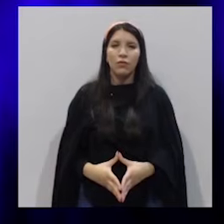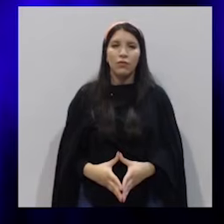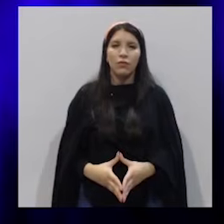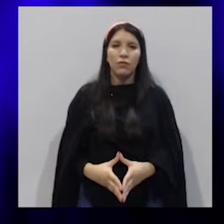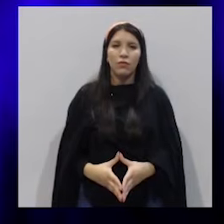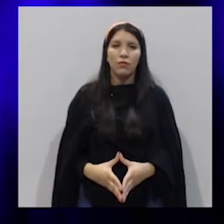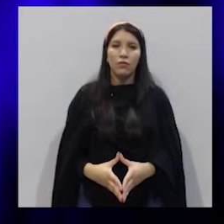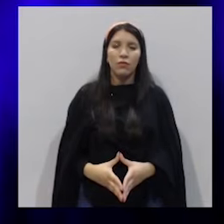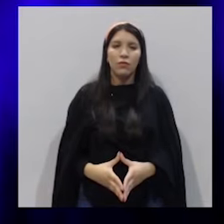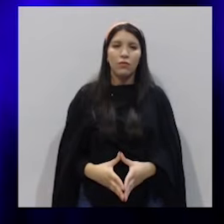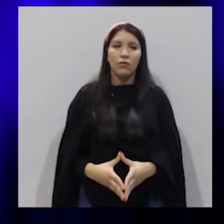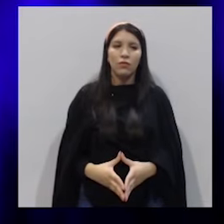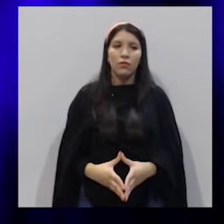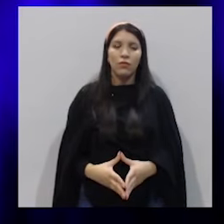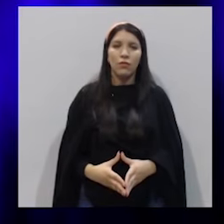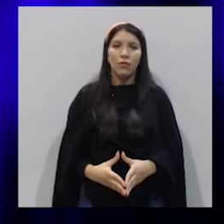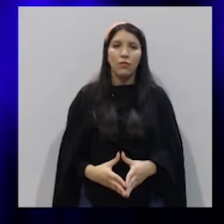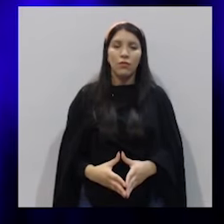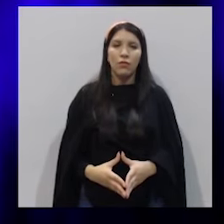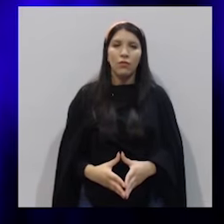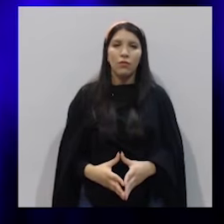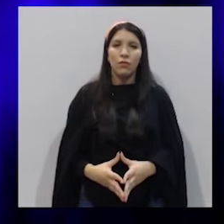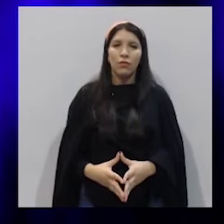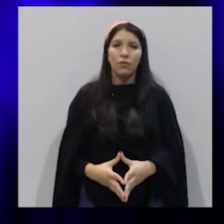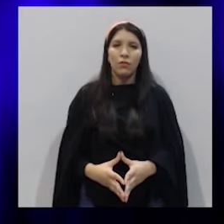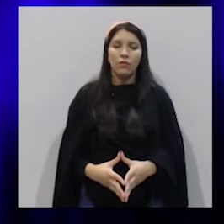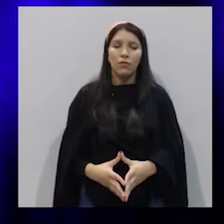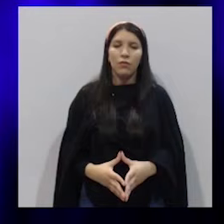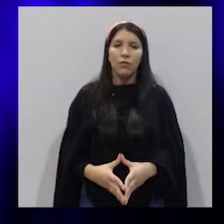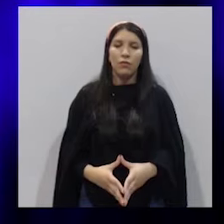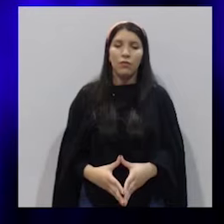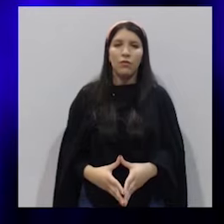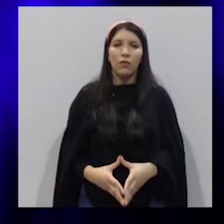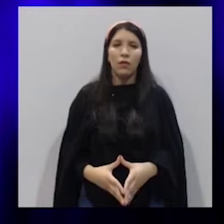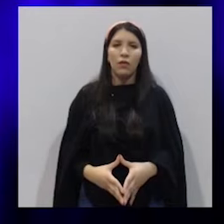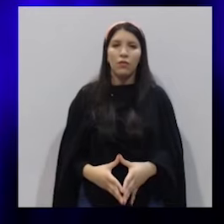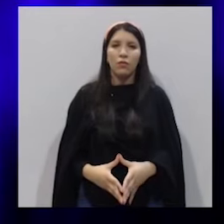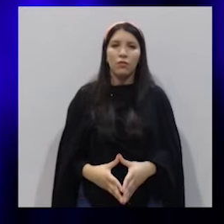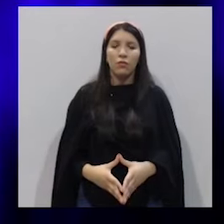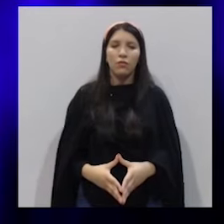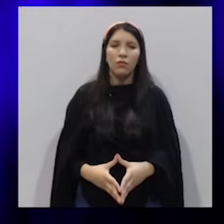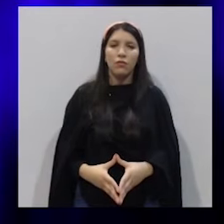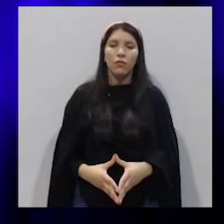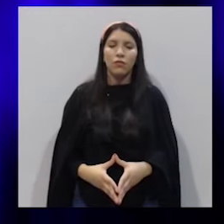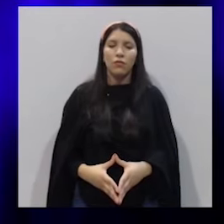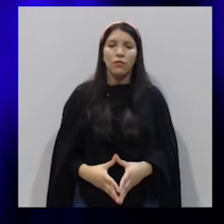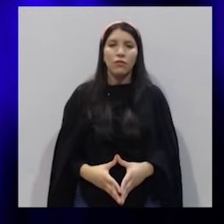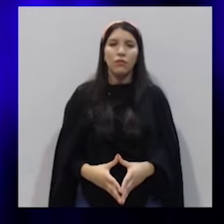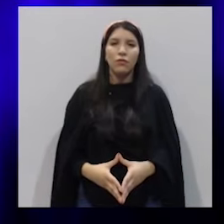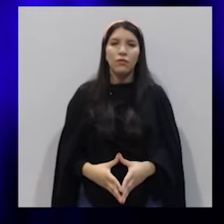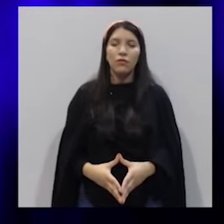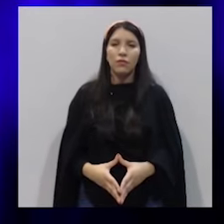entonces y que hoy también sucede de otra forma de otra manera pero en definitiva siempre